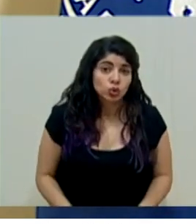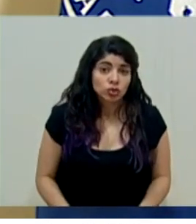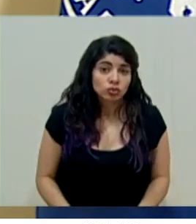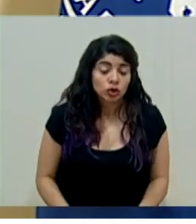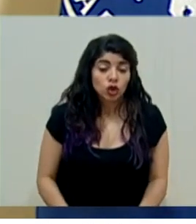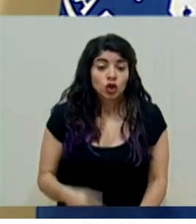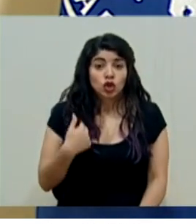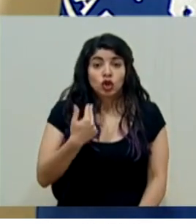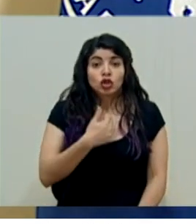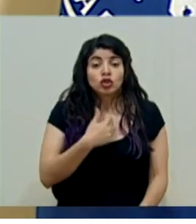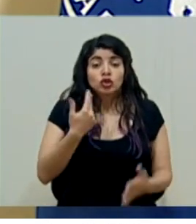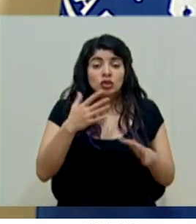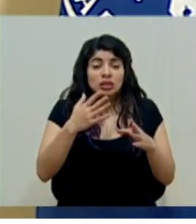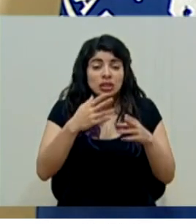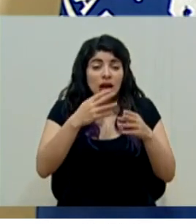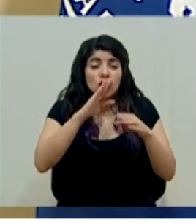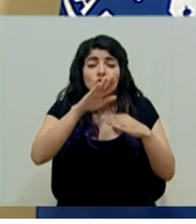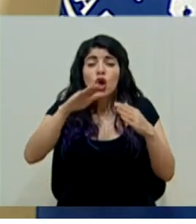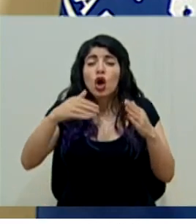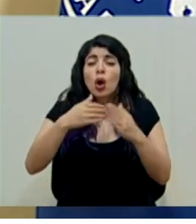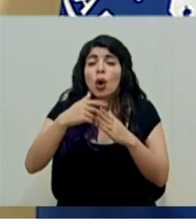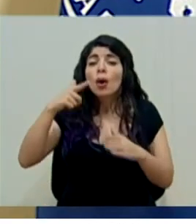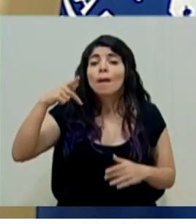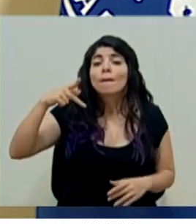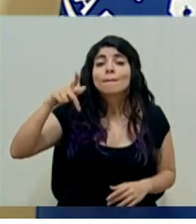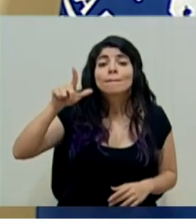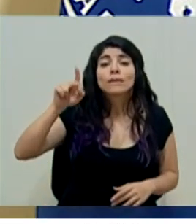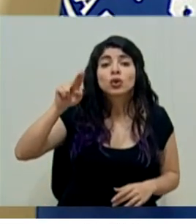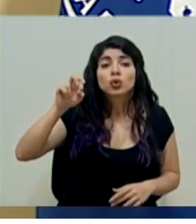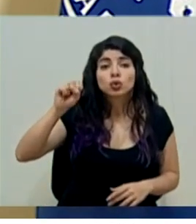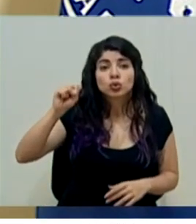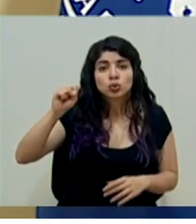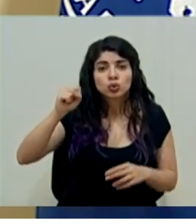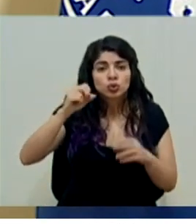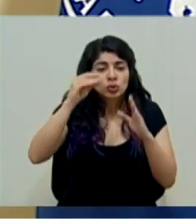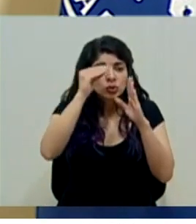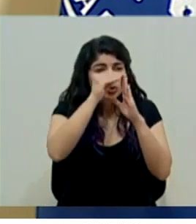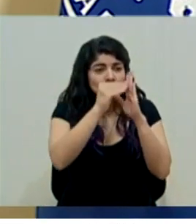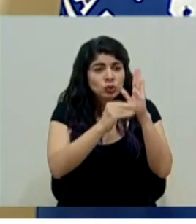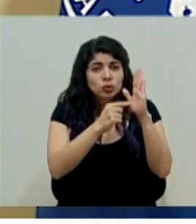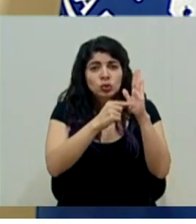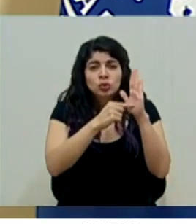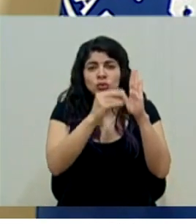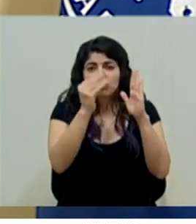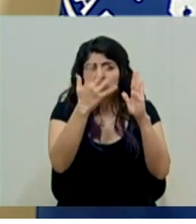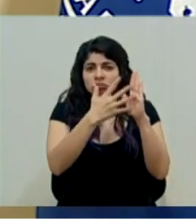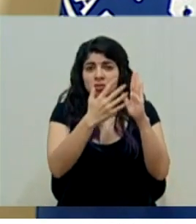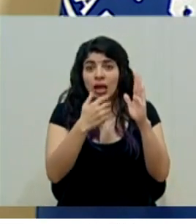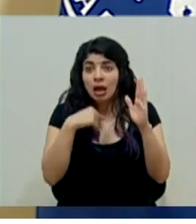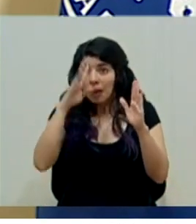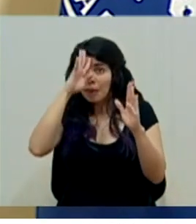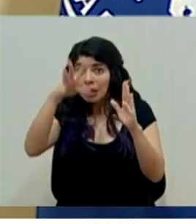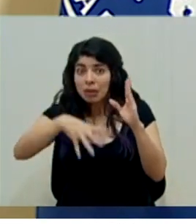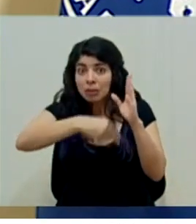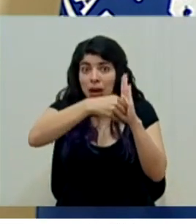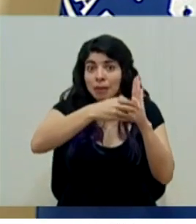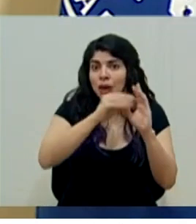Nosotros hemos nominalizado todos los pluses. No hemos creado un solo plus. Al